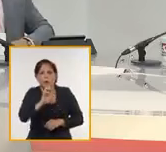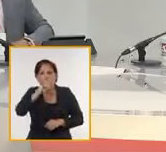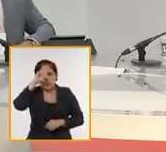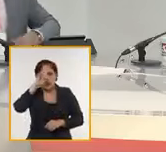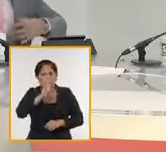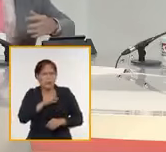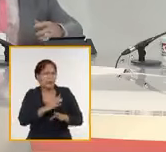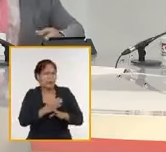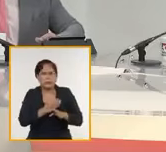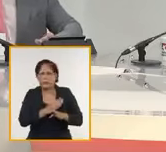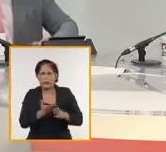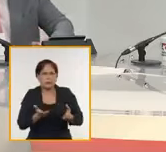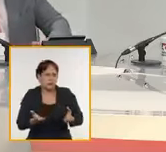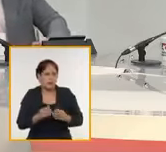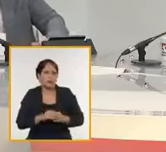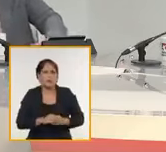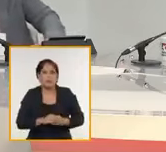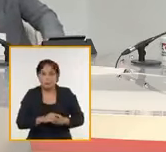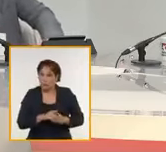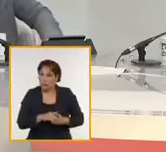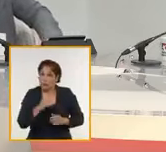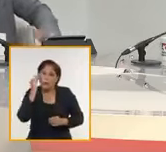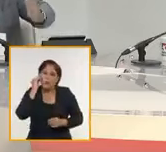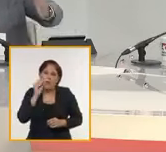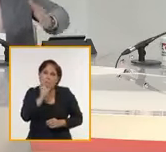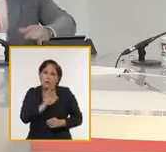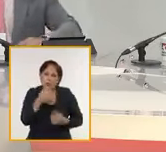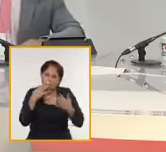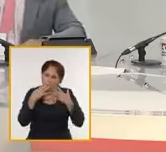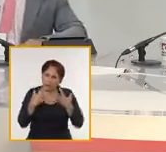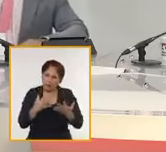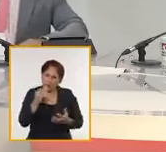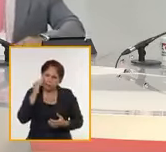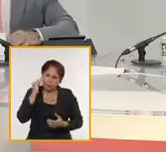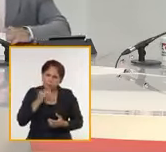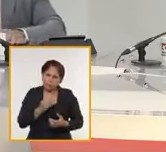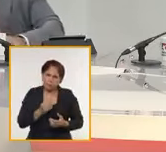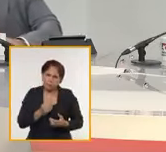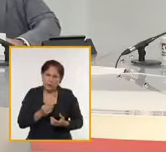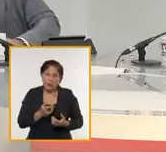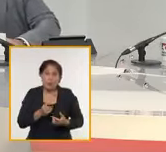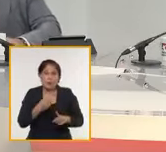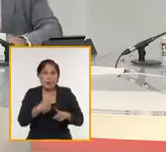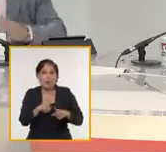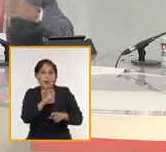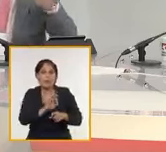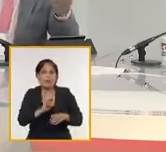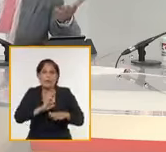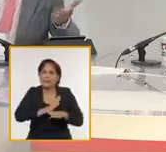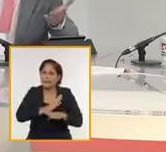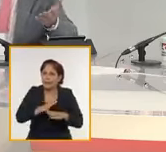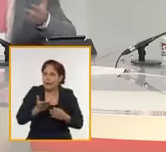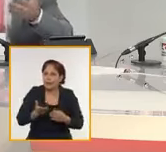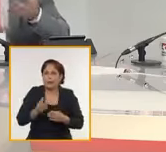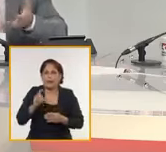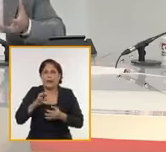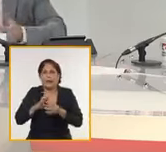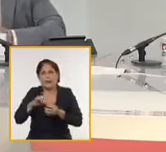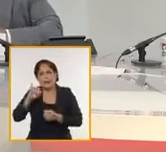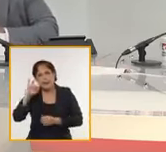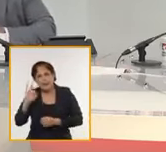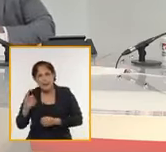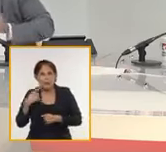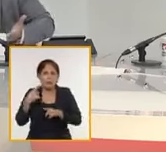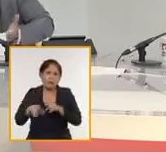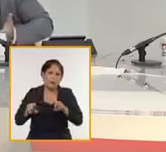porque si bien tiene un peso tremendo, y bueno, ahí lo quedaba claro, no es como otras organizaciones, como quizás el G7, otros